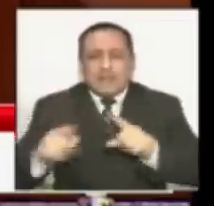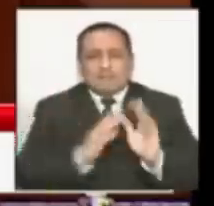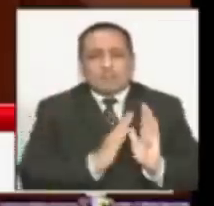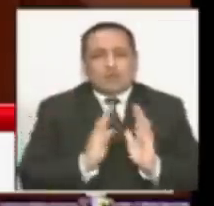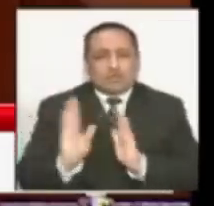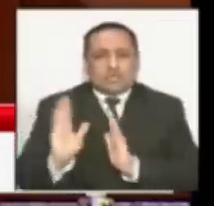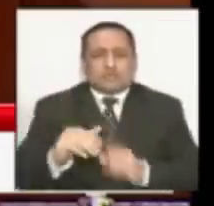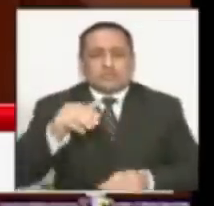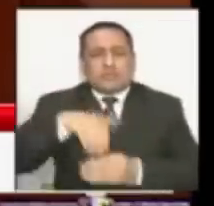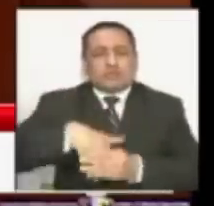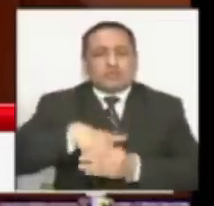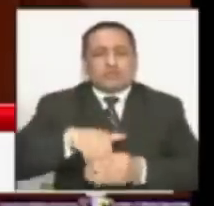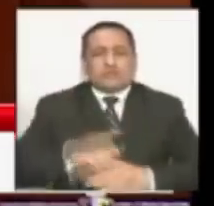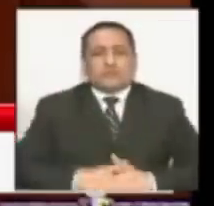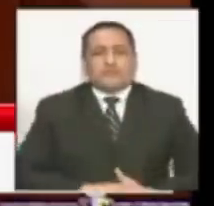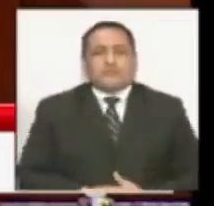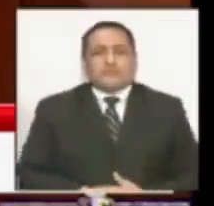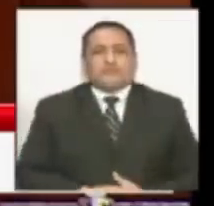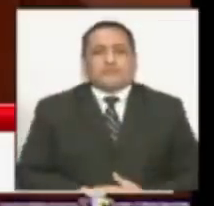proceso electoral.